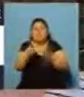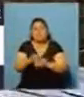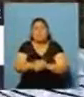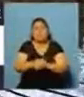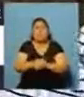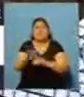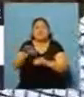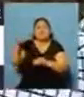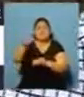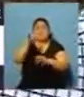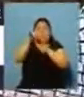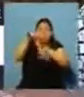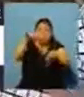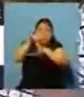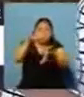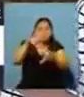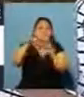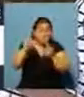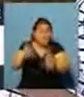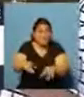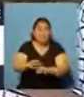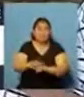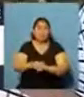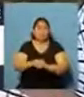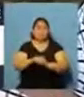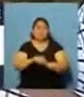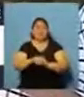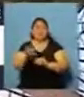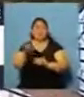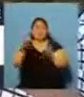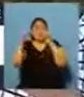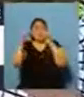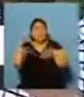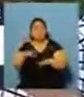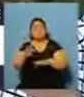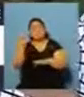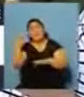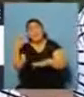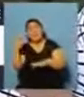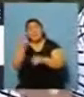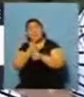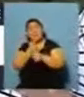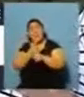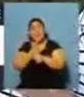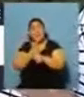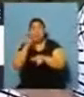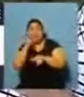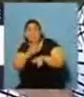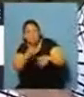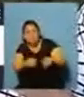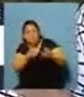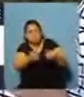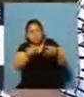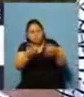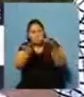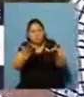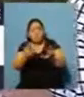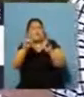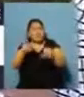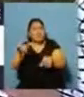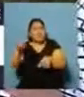venía haciendo? Sí. La lucha aérea inició desde, digamos, el primer día del incendio. Tenemos